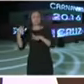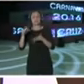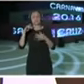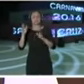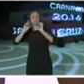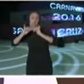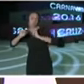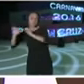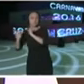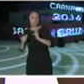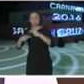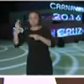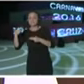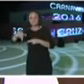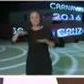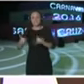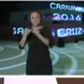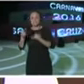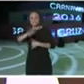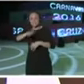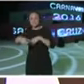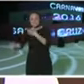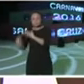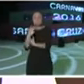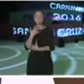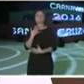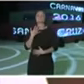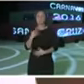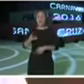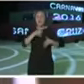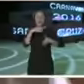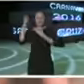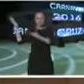del cantante. Con todos ustedes, la carta de Juan Luis.